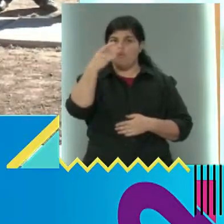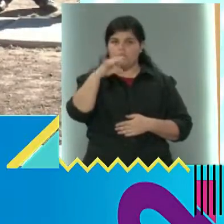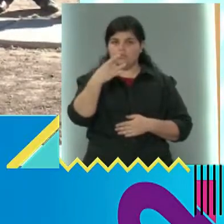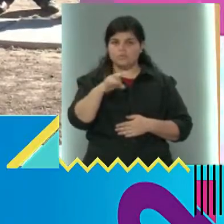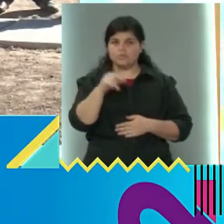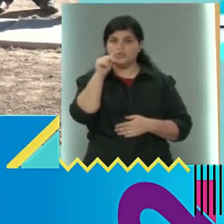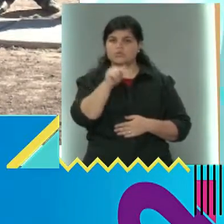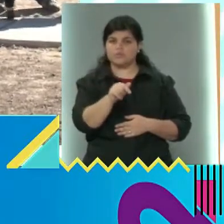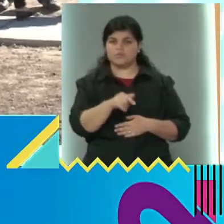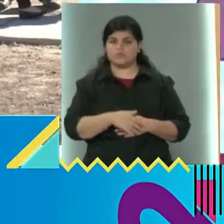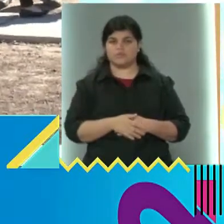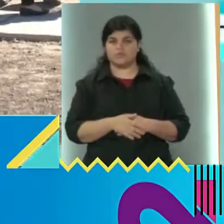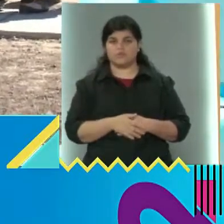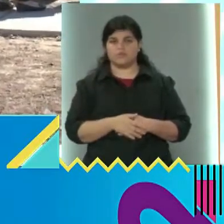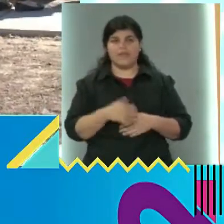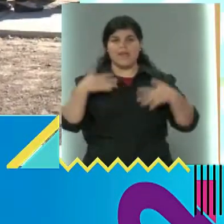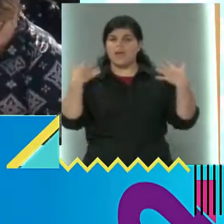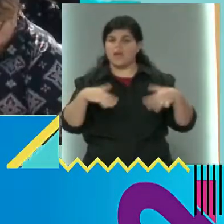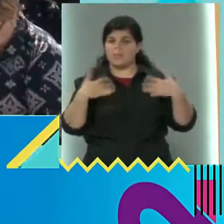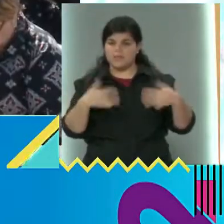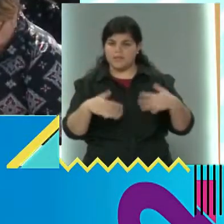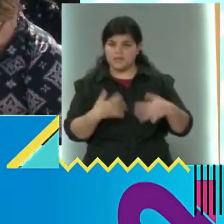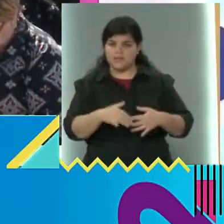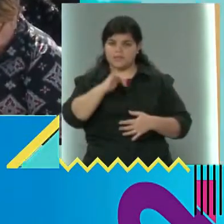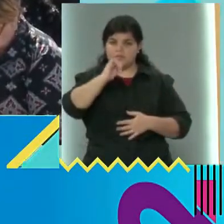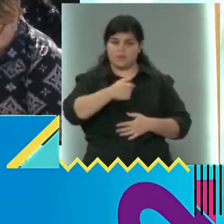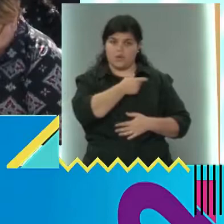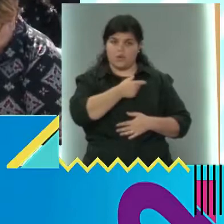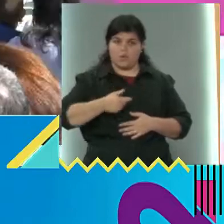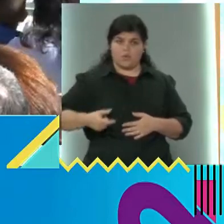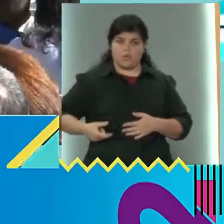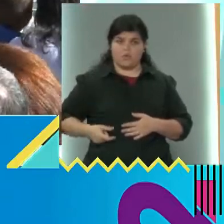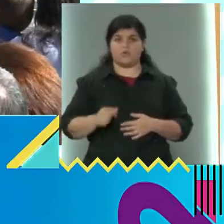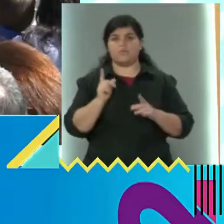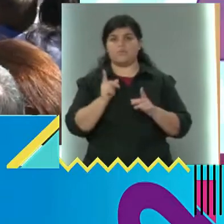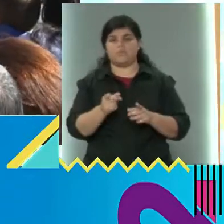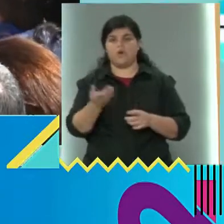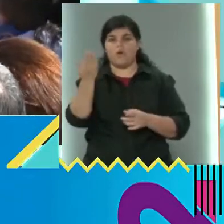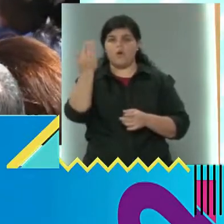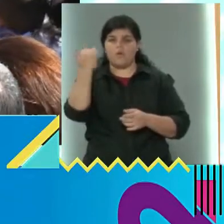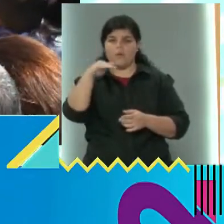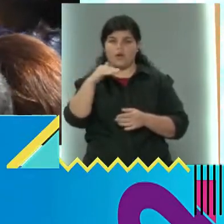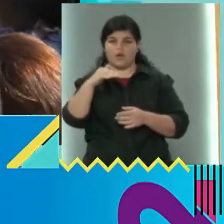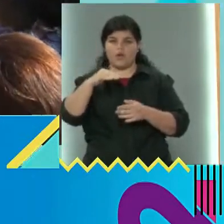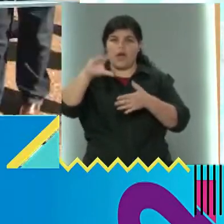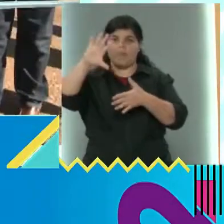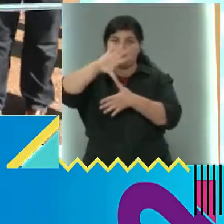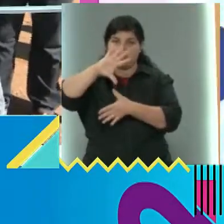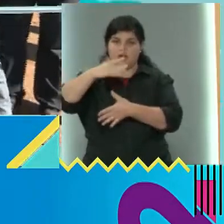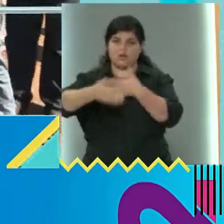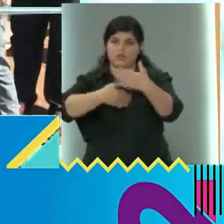el tratamiento de la emergencia, que eso el Estado con el BID, el Banco Interamericano de Desarrollo, el Estado